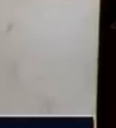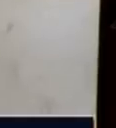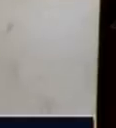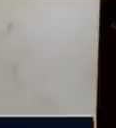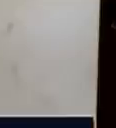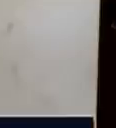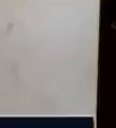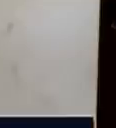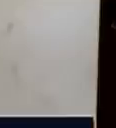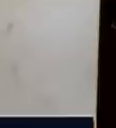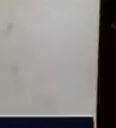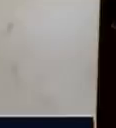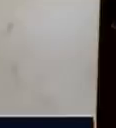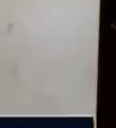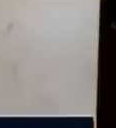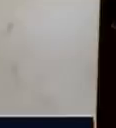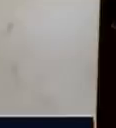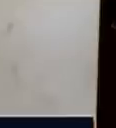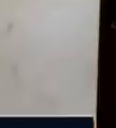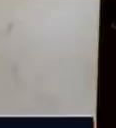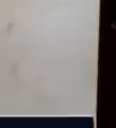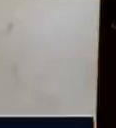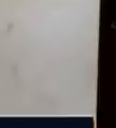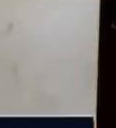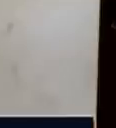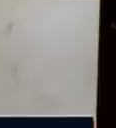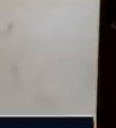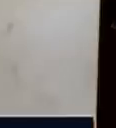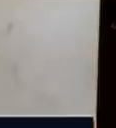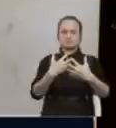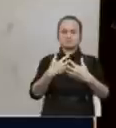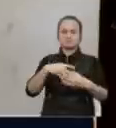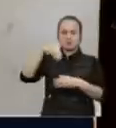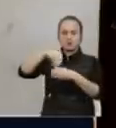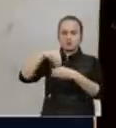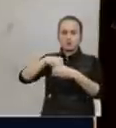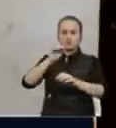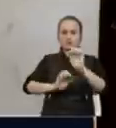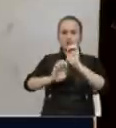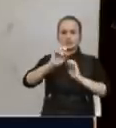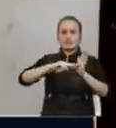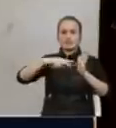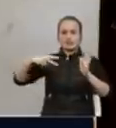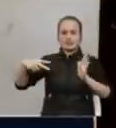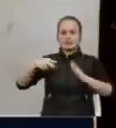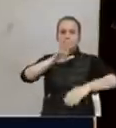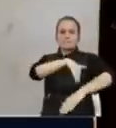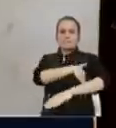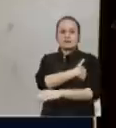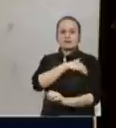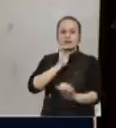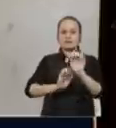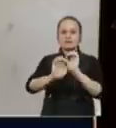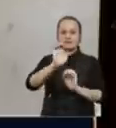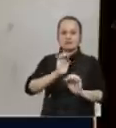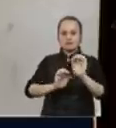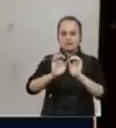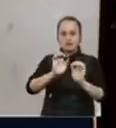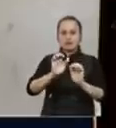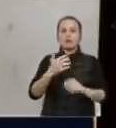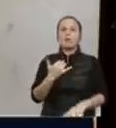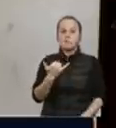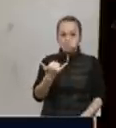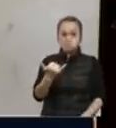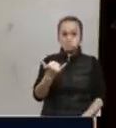acusatorio, en la ampliación que el Fondo de Defensa Técnica, Fondetec, del Ministerio de Defensa tiene